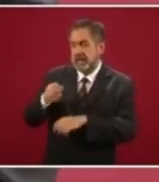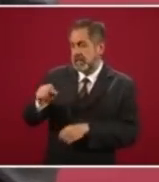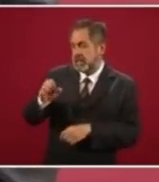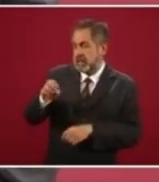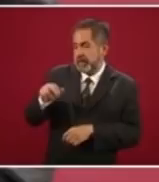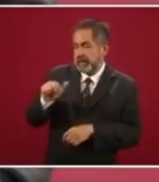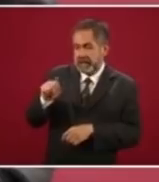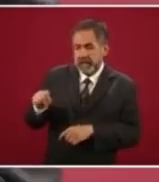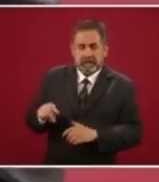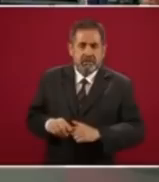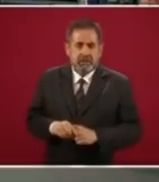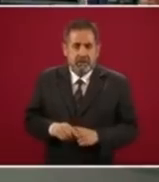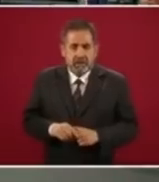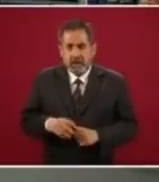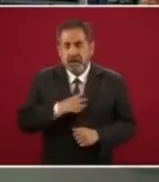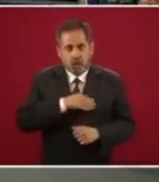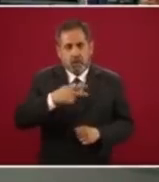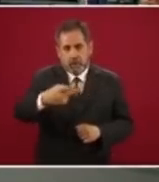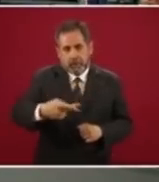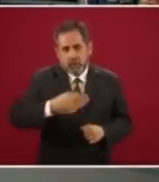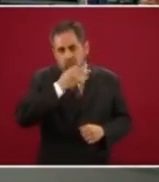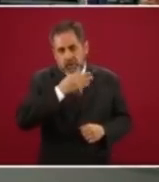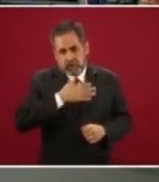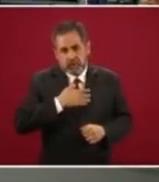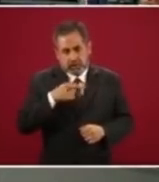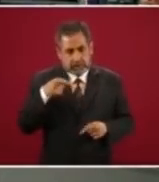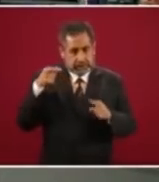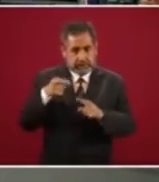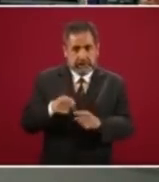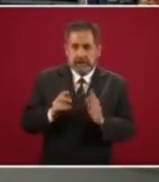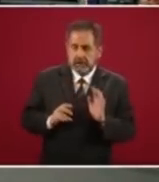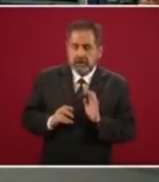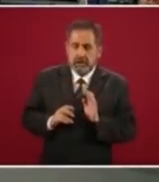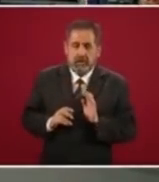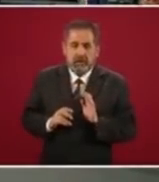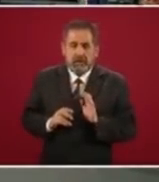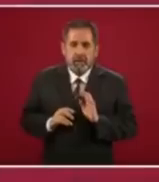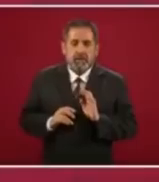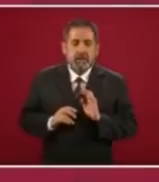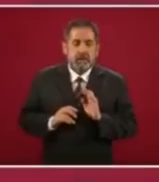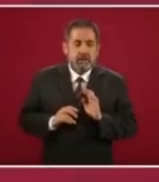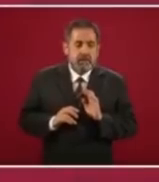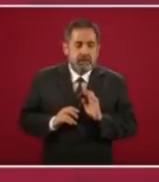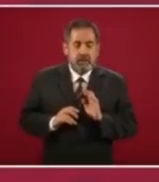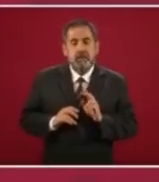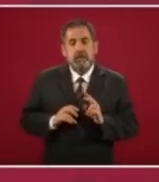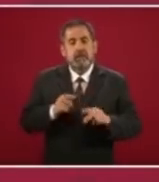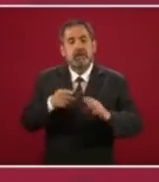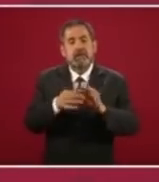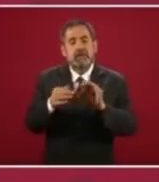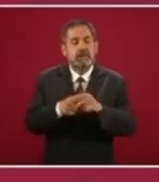Ambiente. Qué bien que lo tratas, porque son